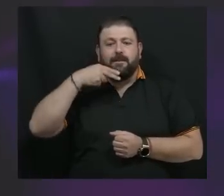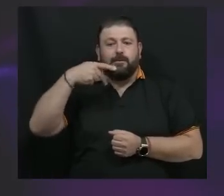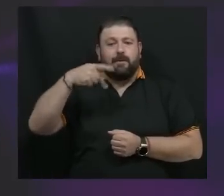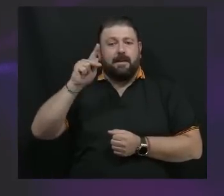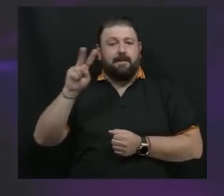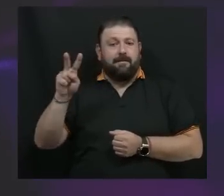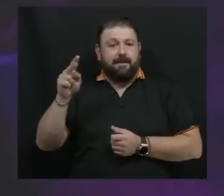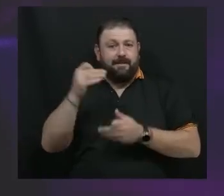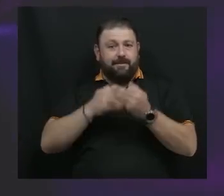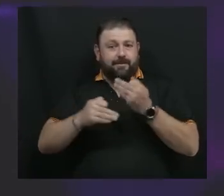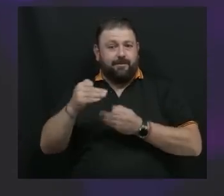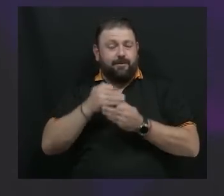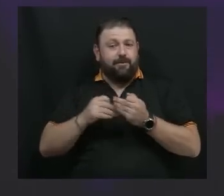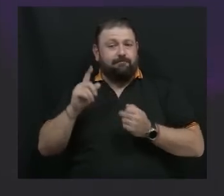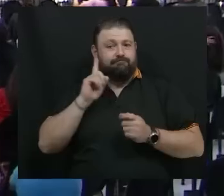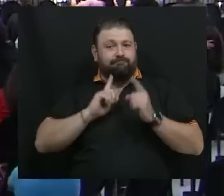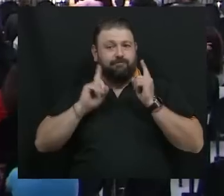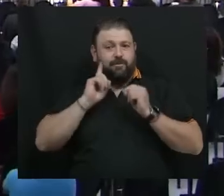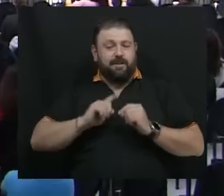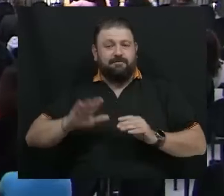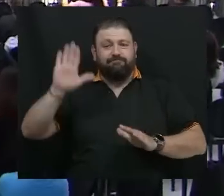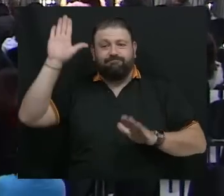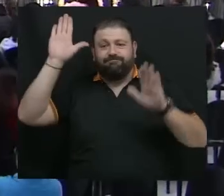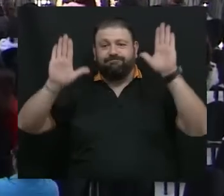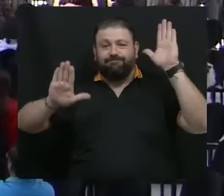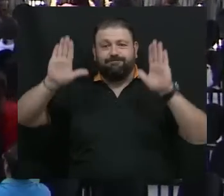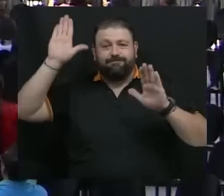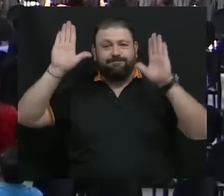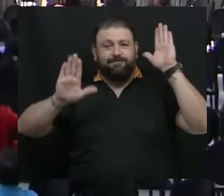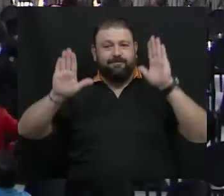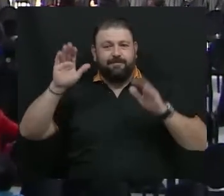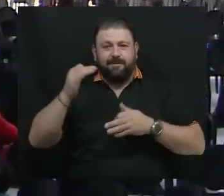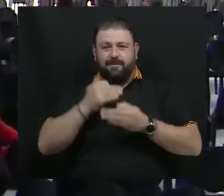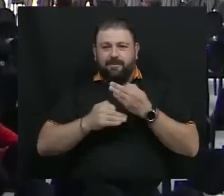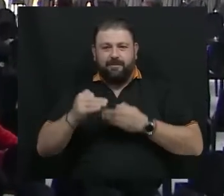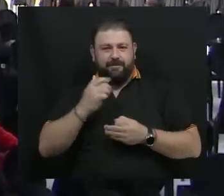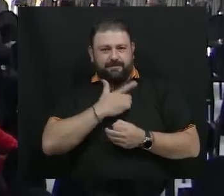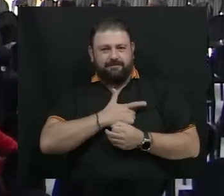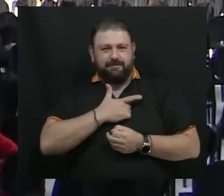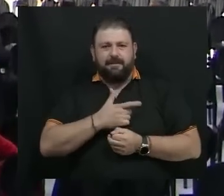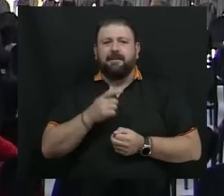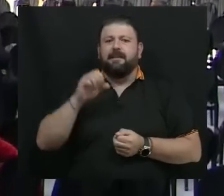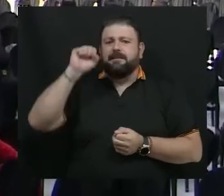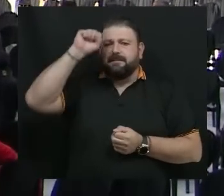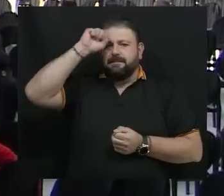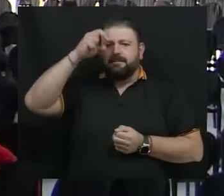¡Qué bonito! ¿Y en dónde están los chicos Seitú, los hombres?